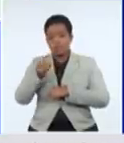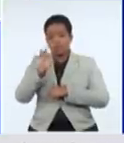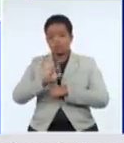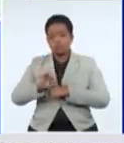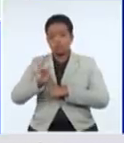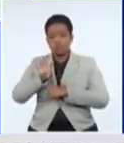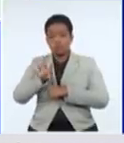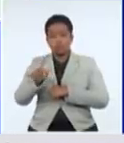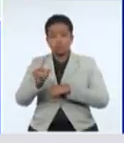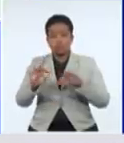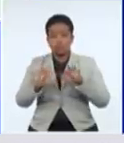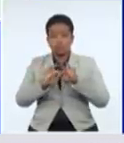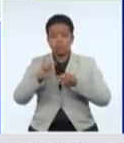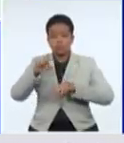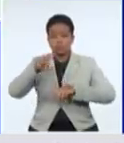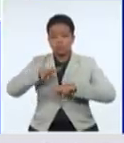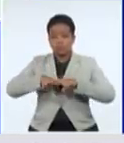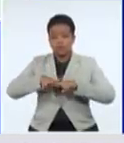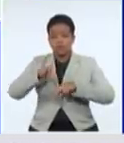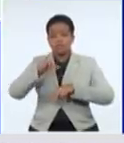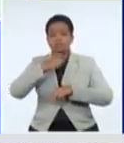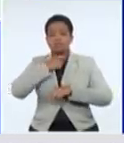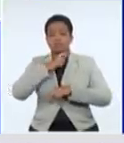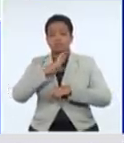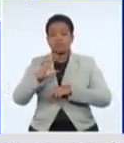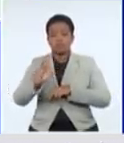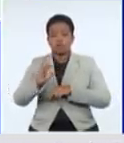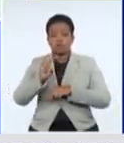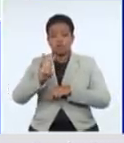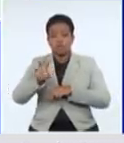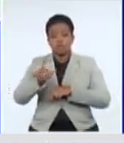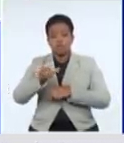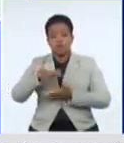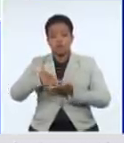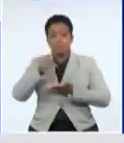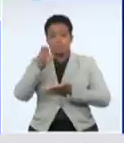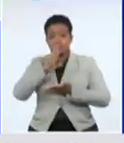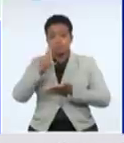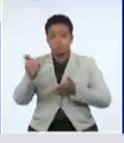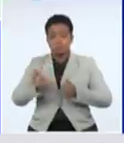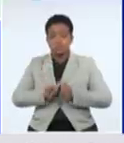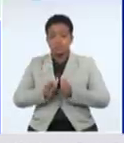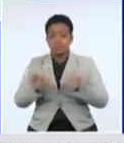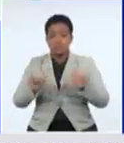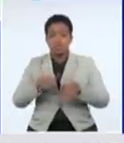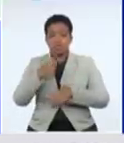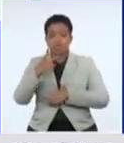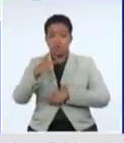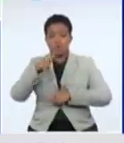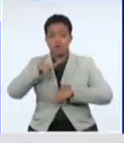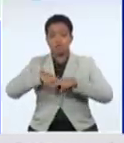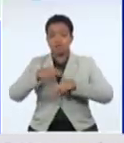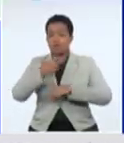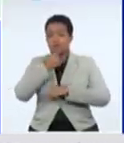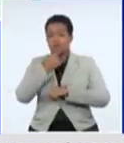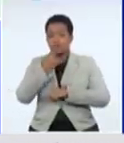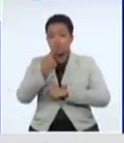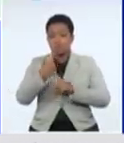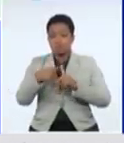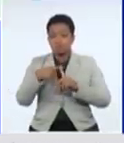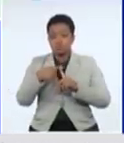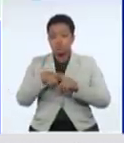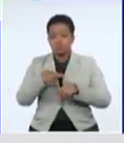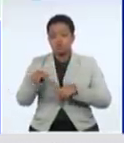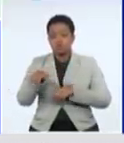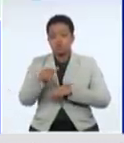El Cerro 3, al igual que Plaza de la Revolución, San Miguel del Padrón 2, Habana Vieja solo un caso positivo, al igual que